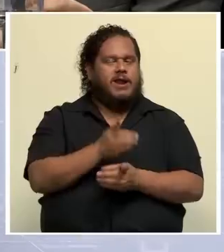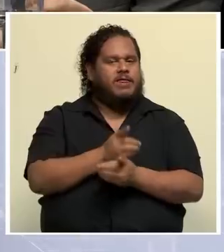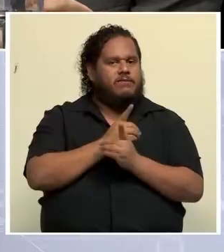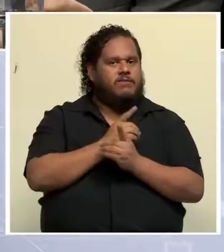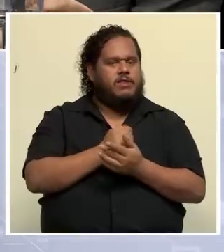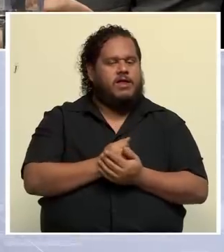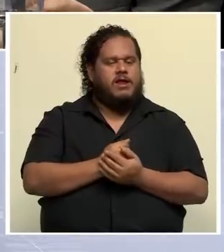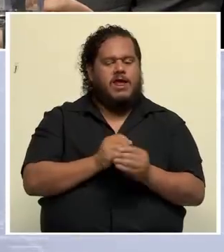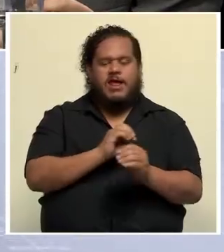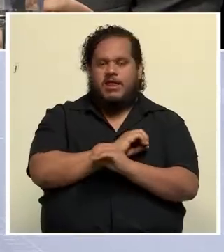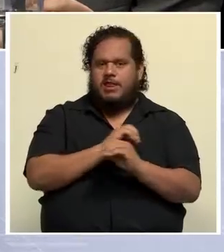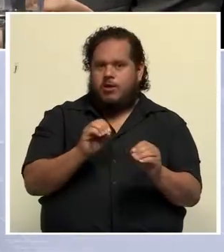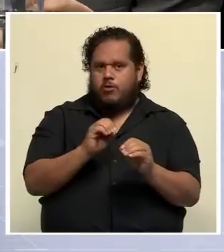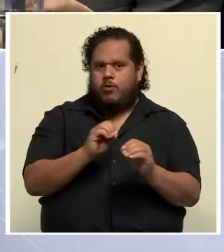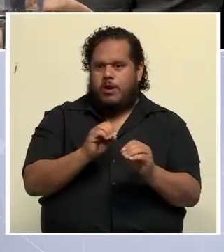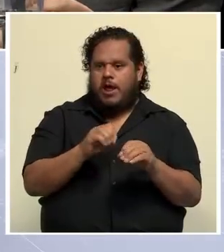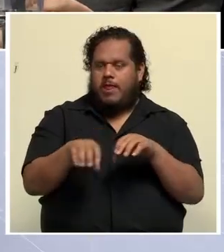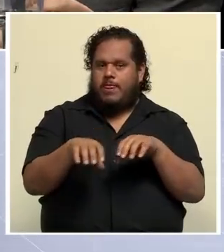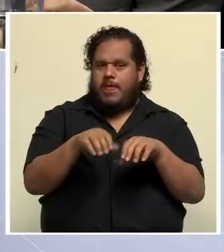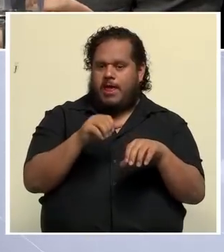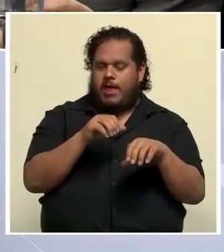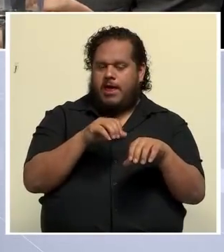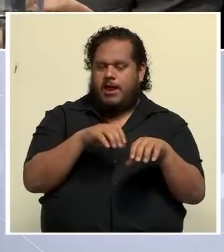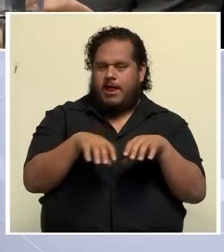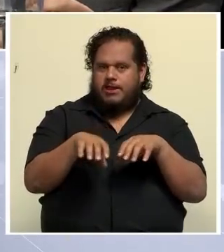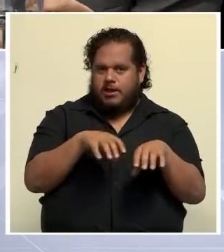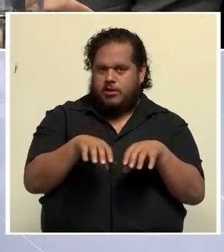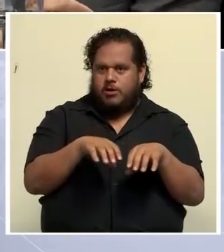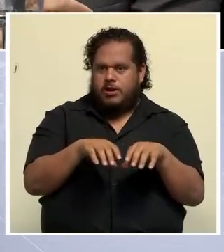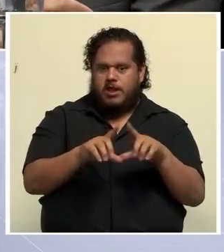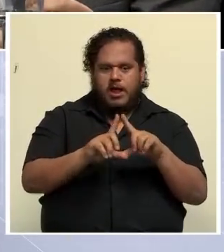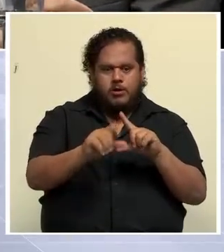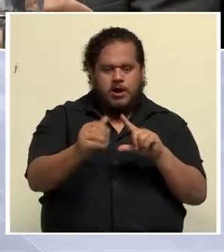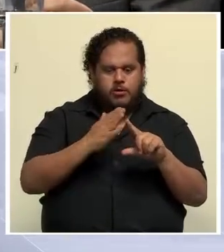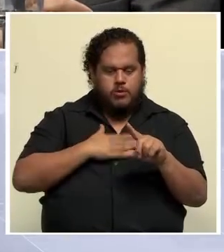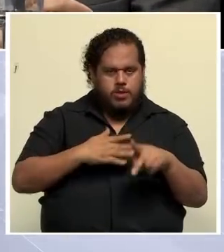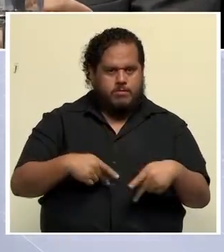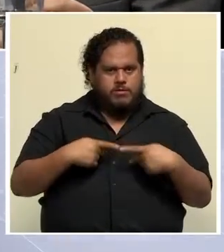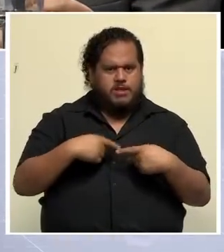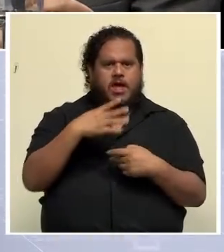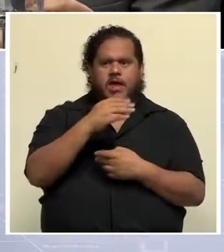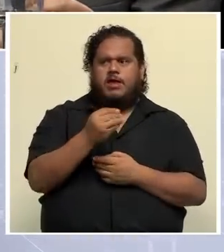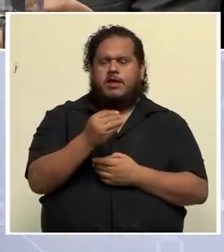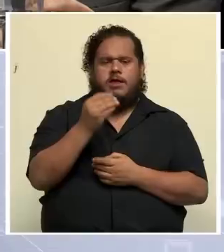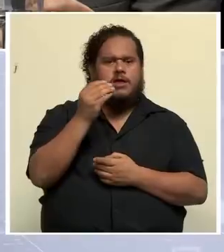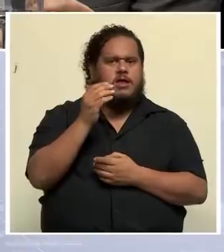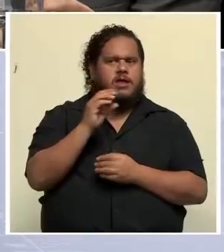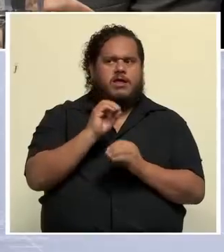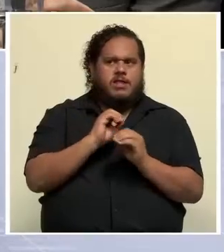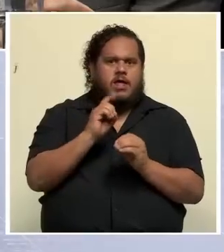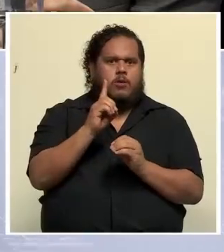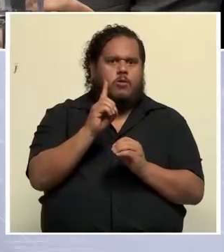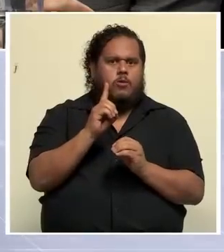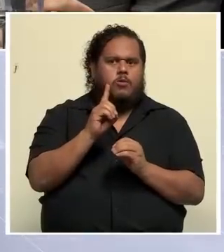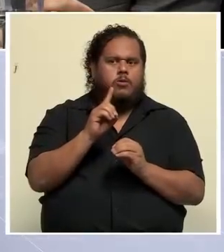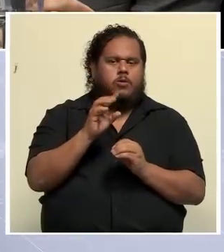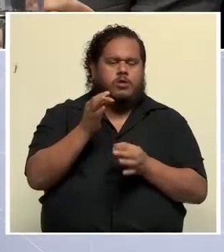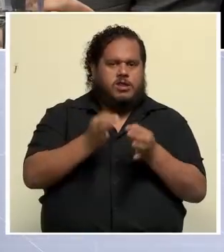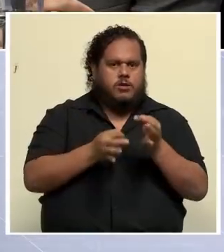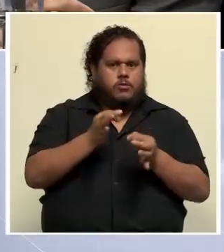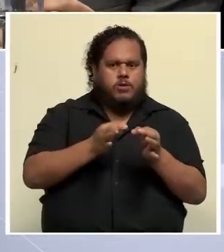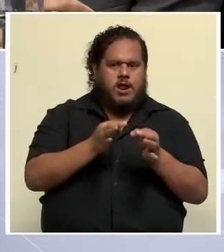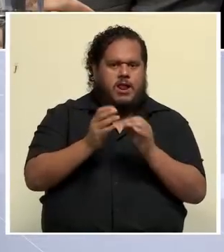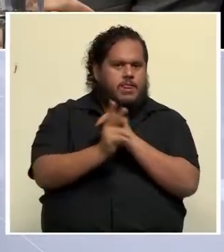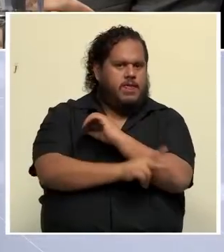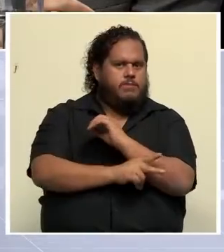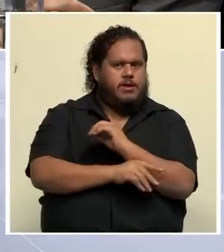defender ninguna de las actuaciones a lo largo de mi vida, y mucho menos un tribunal de la República en